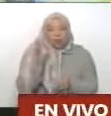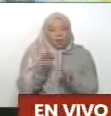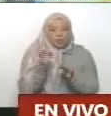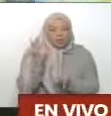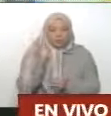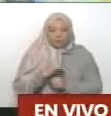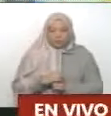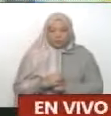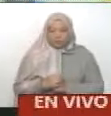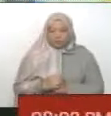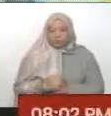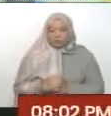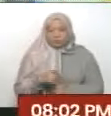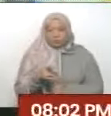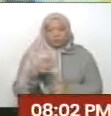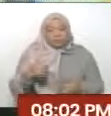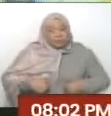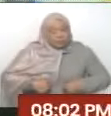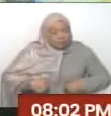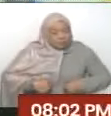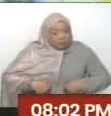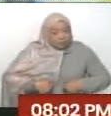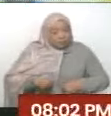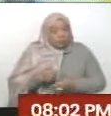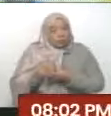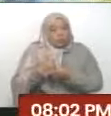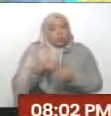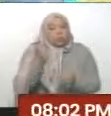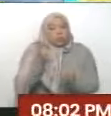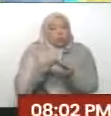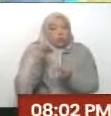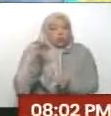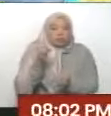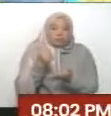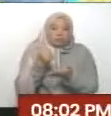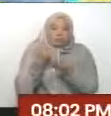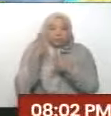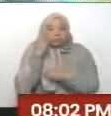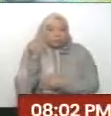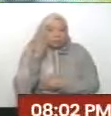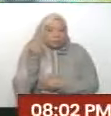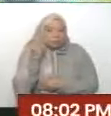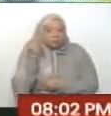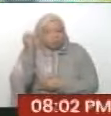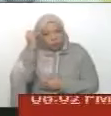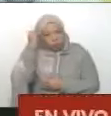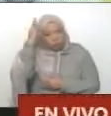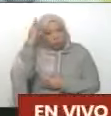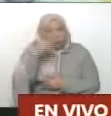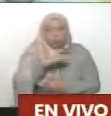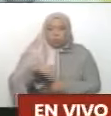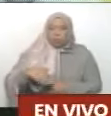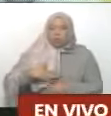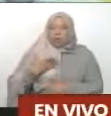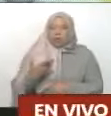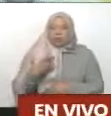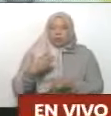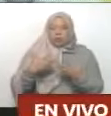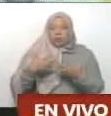el mayor de los esfuerzos, suerte, y con su experiencia y conocimiento vamos a